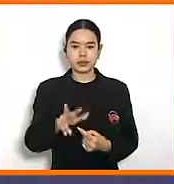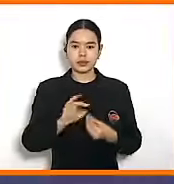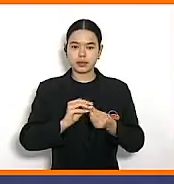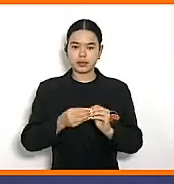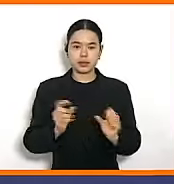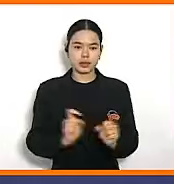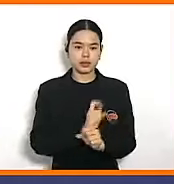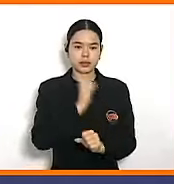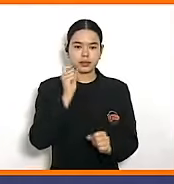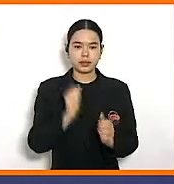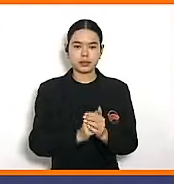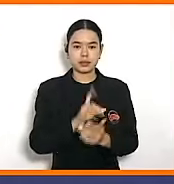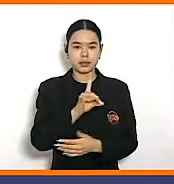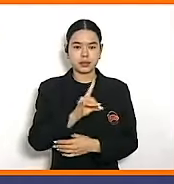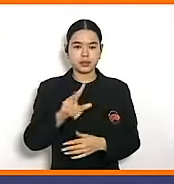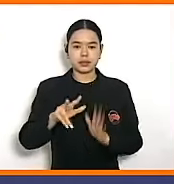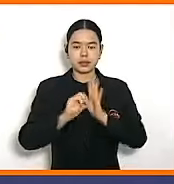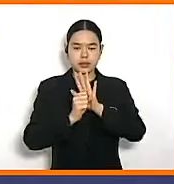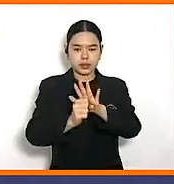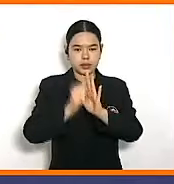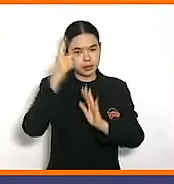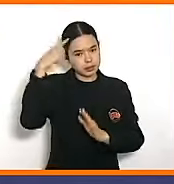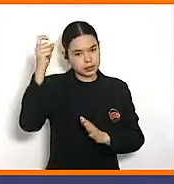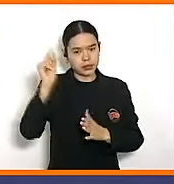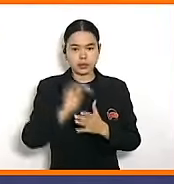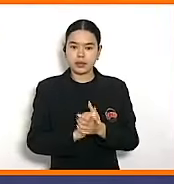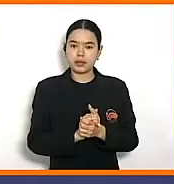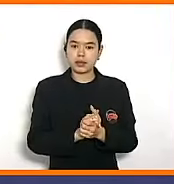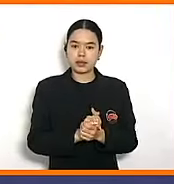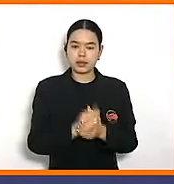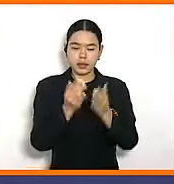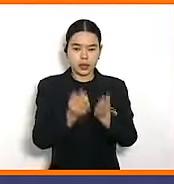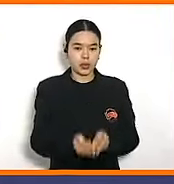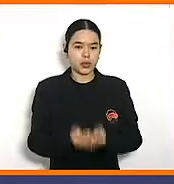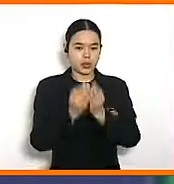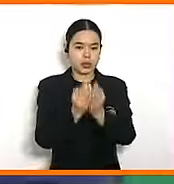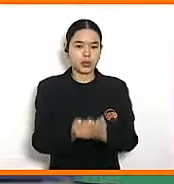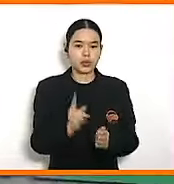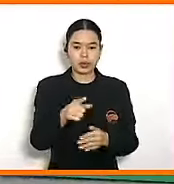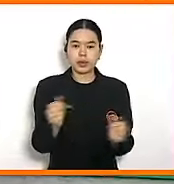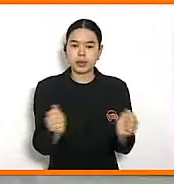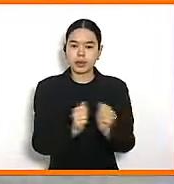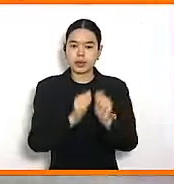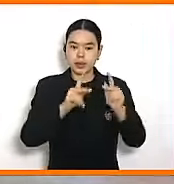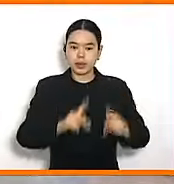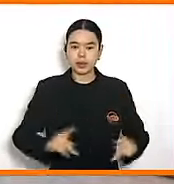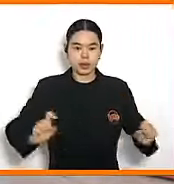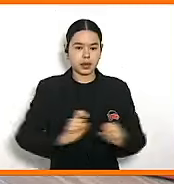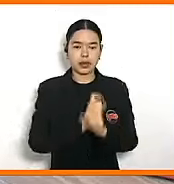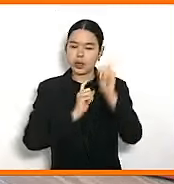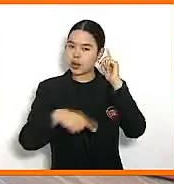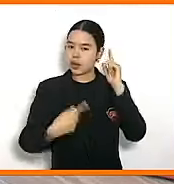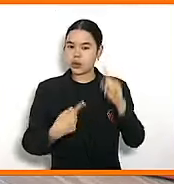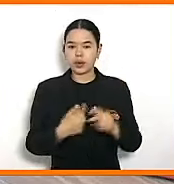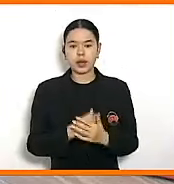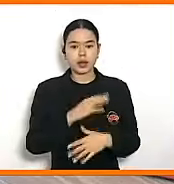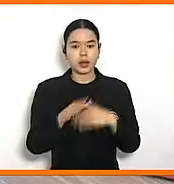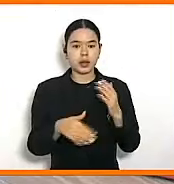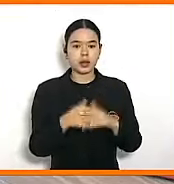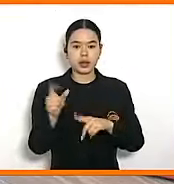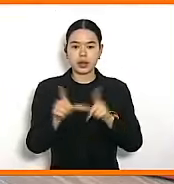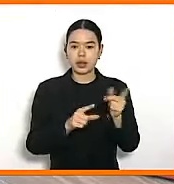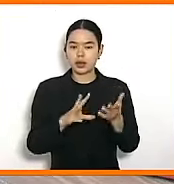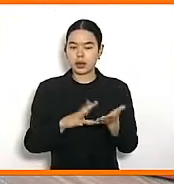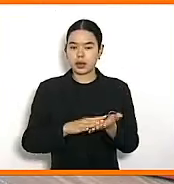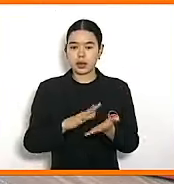Número favorecido 83 con su símbolo de sueños bote. Espero que formes parte de nuestros ganadores en Diaria y que estés listo para multiplicar